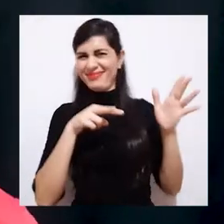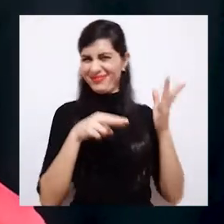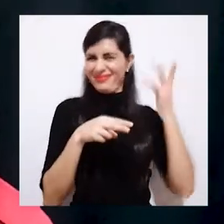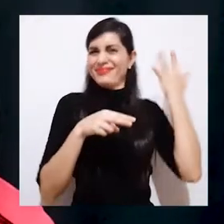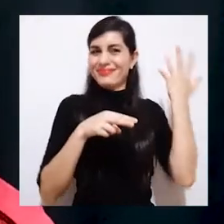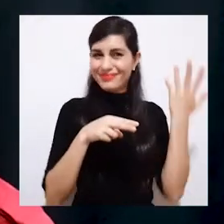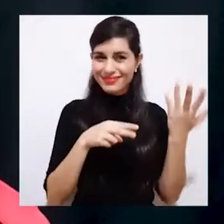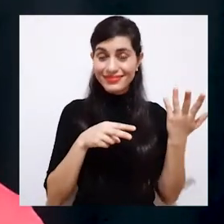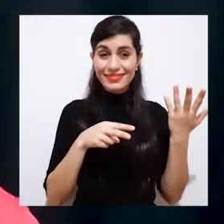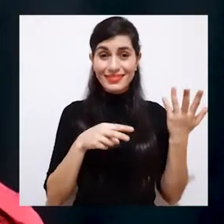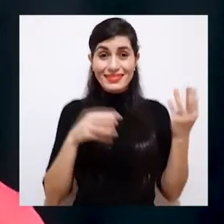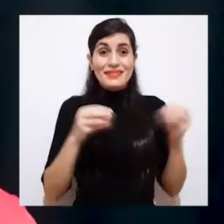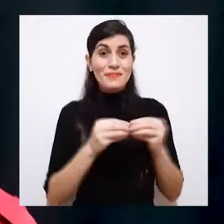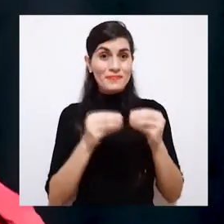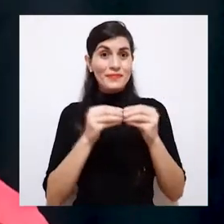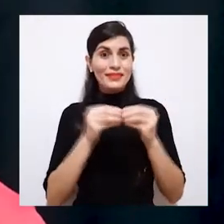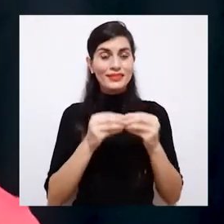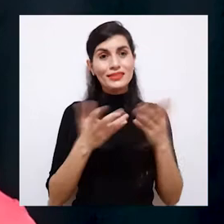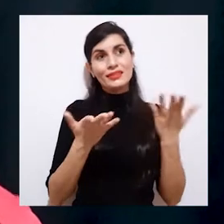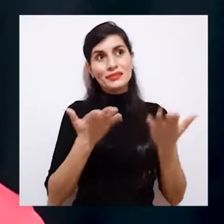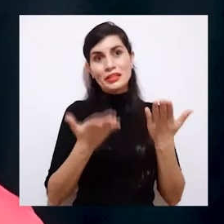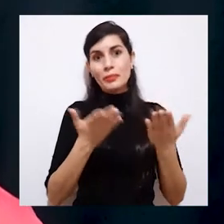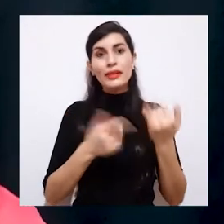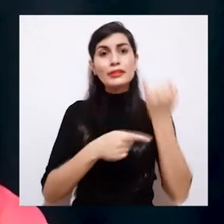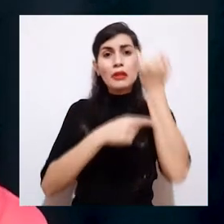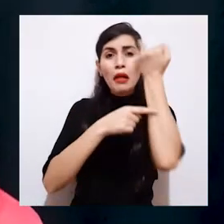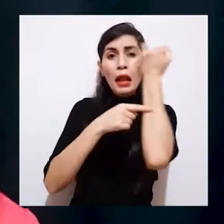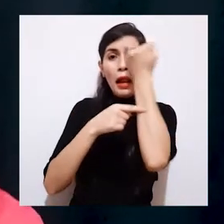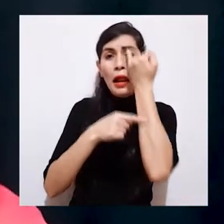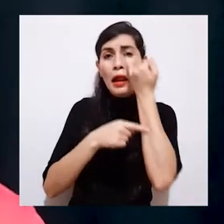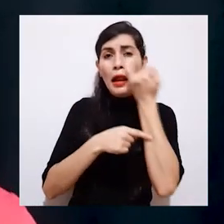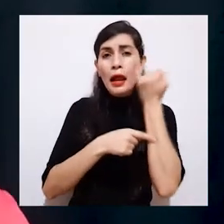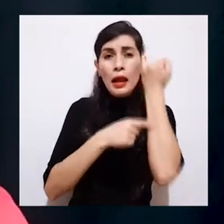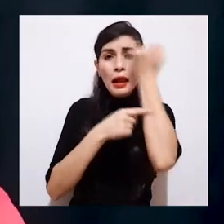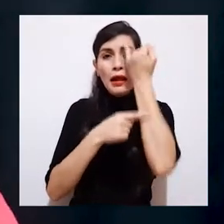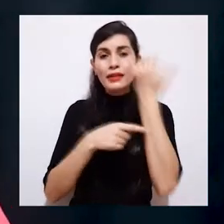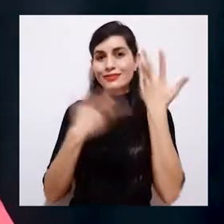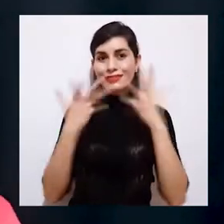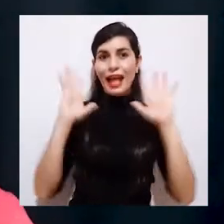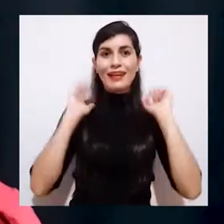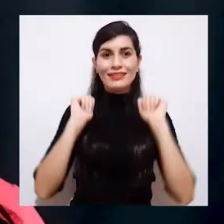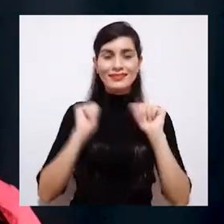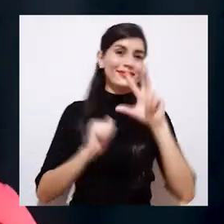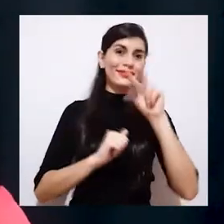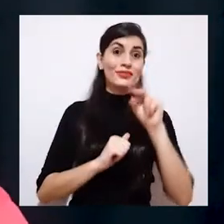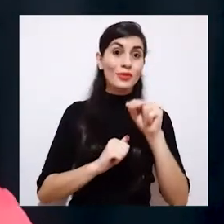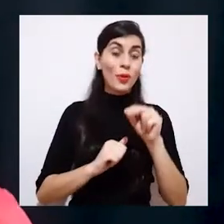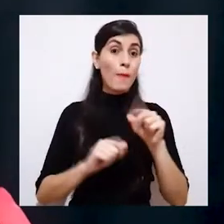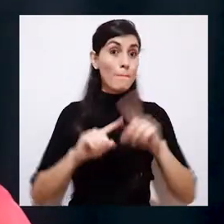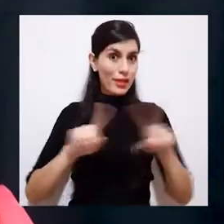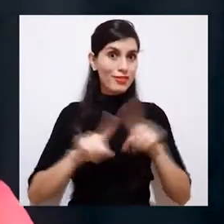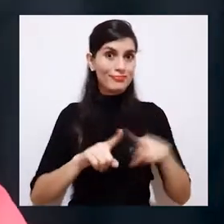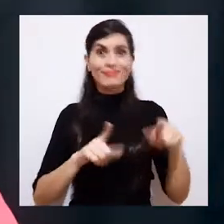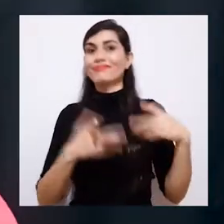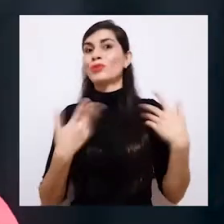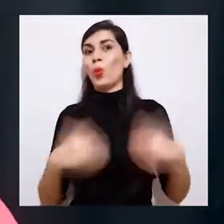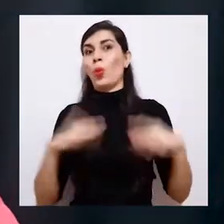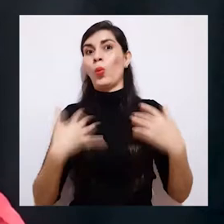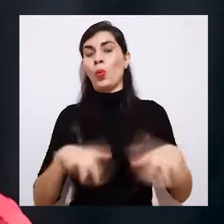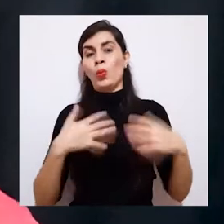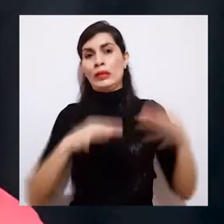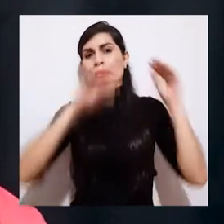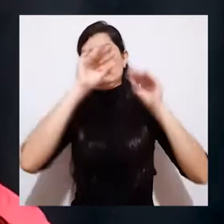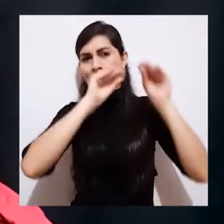de repente tal vez ustedes digan, ay, pero bueno, es más fácil hacerse una línea en el ojo, cositas así, sí lleva su complejidad y lleva mucho trabajo.